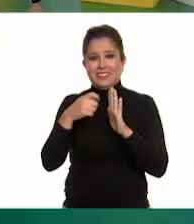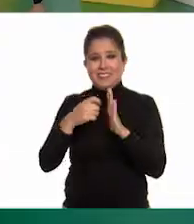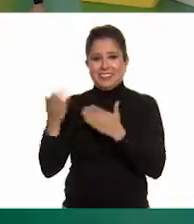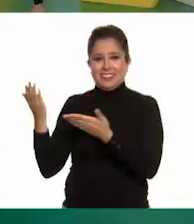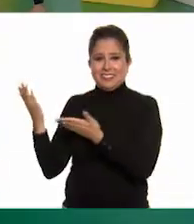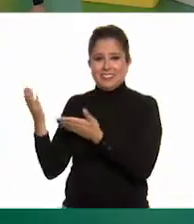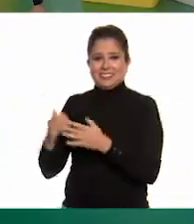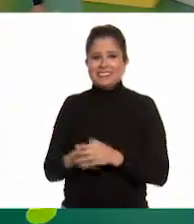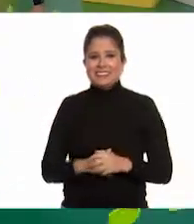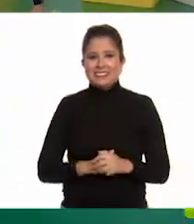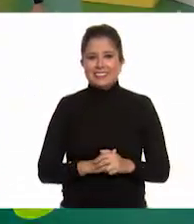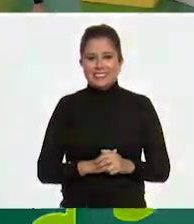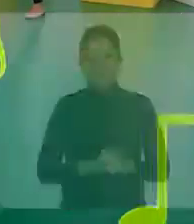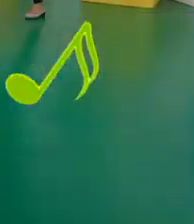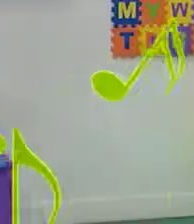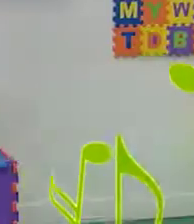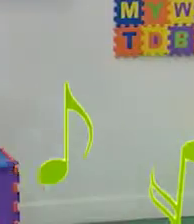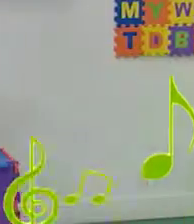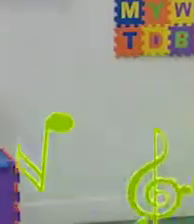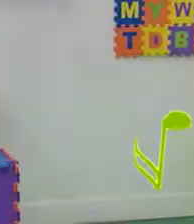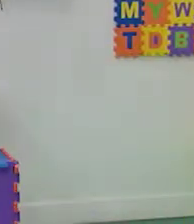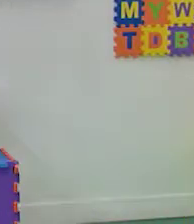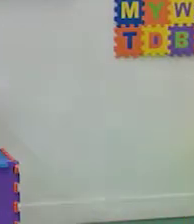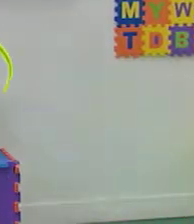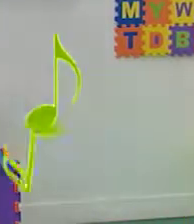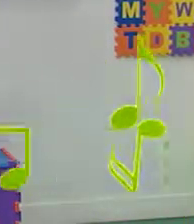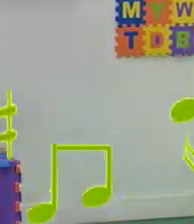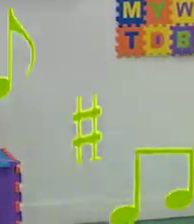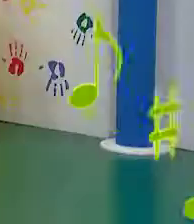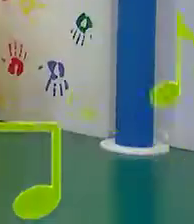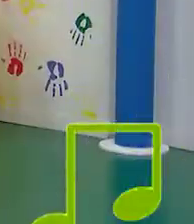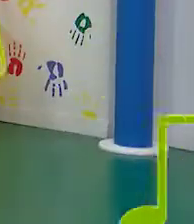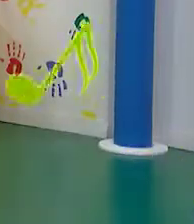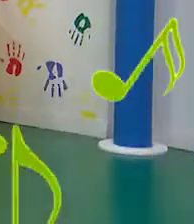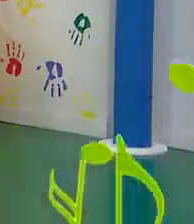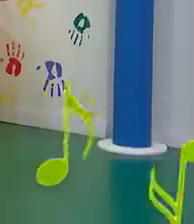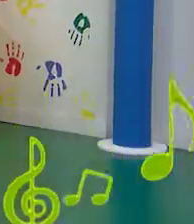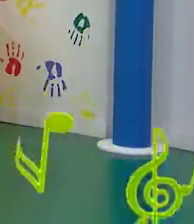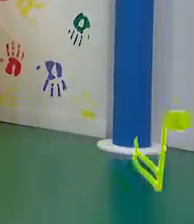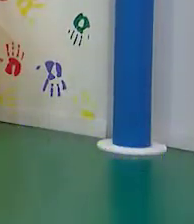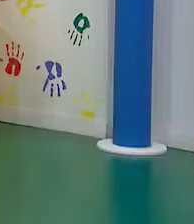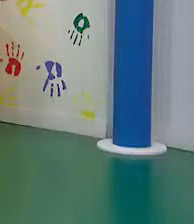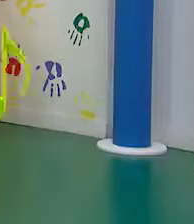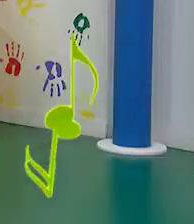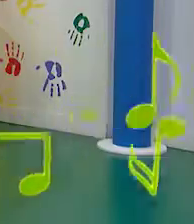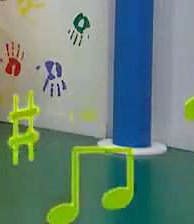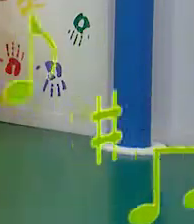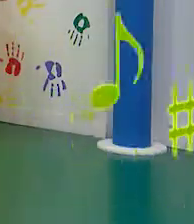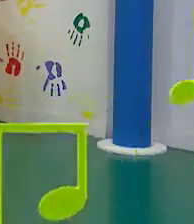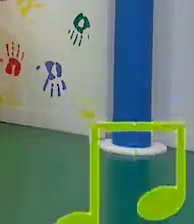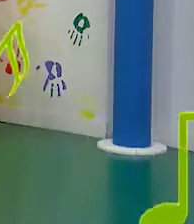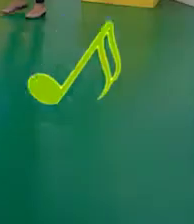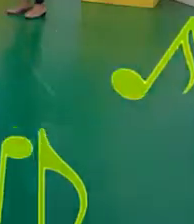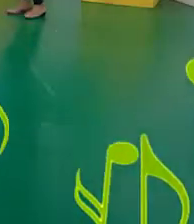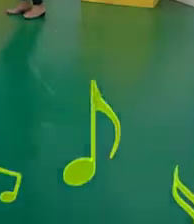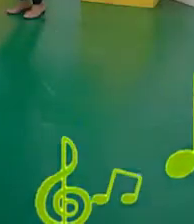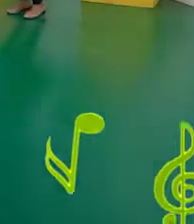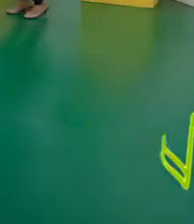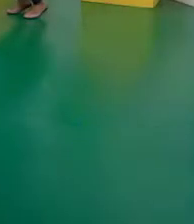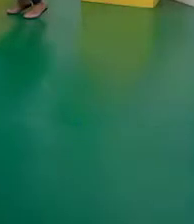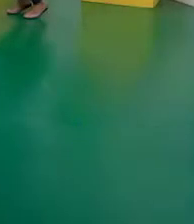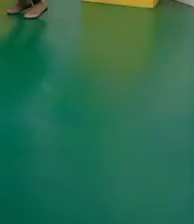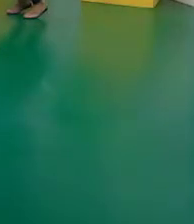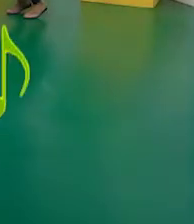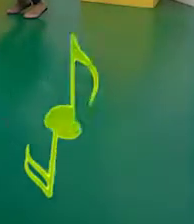Acerrín, acerrán, los maderos de San Juan. Piden pan, no les dan. Piden queso, les dan hueso. Y se sientan